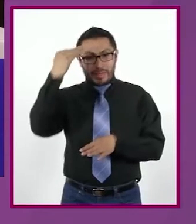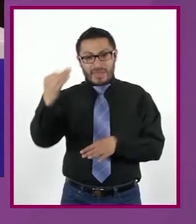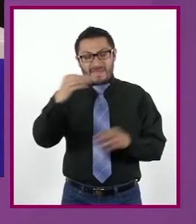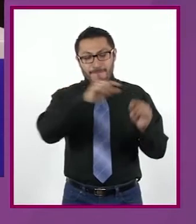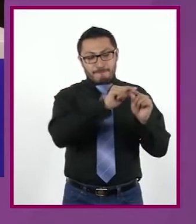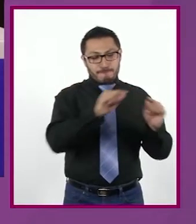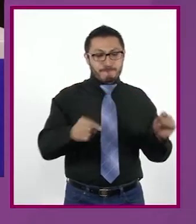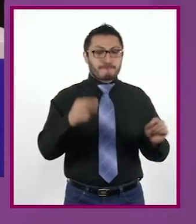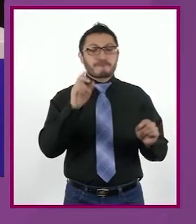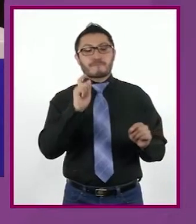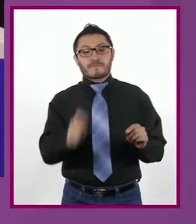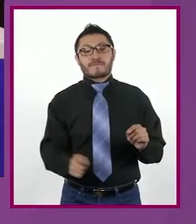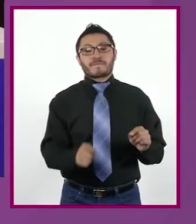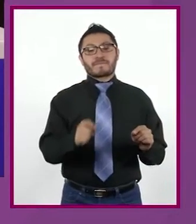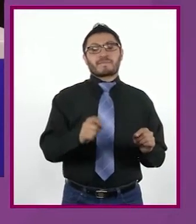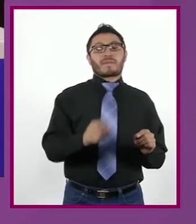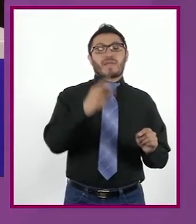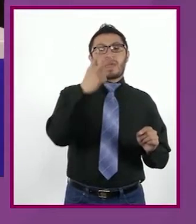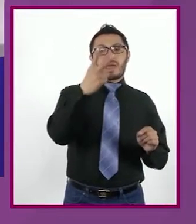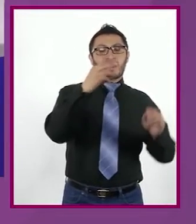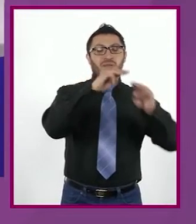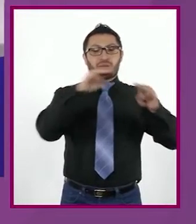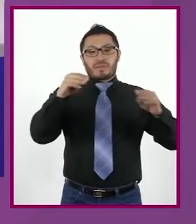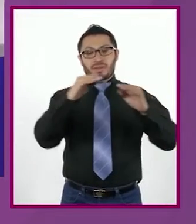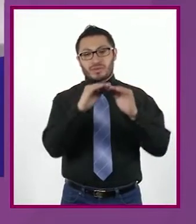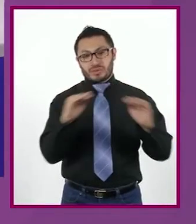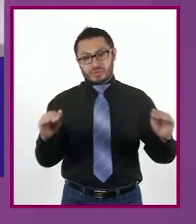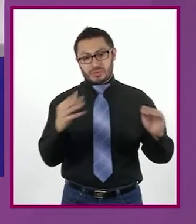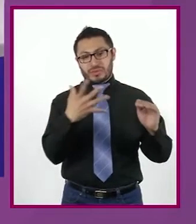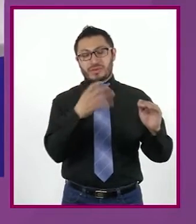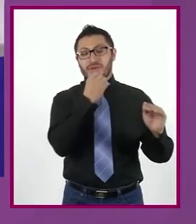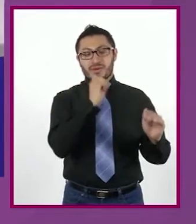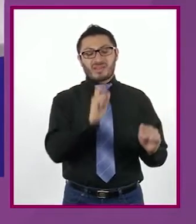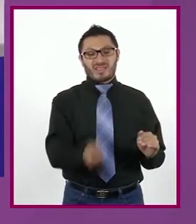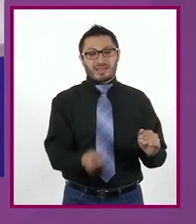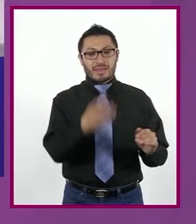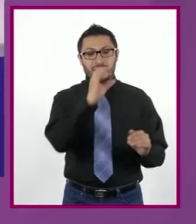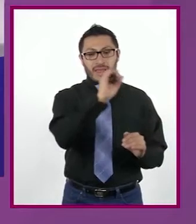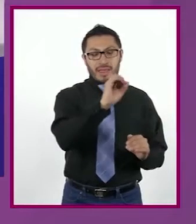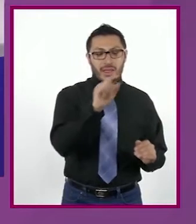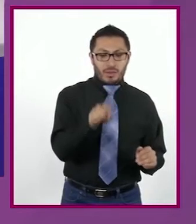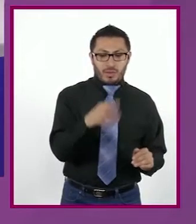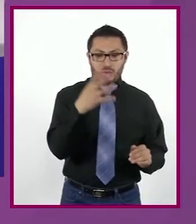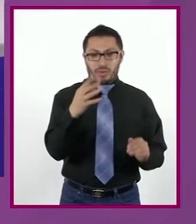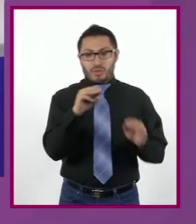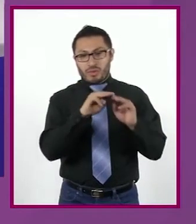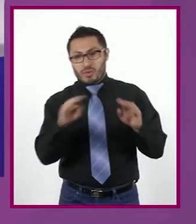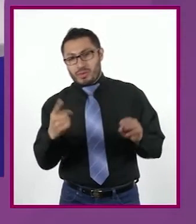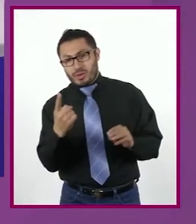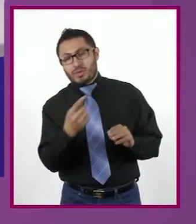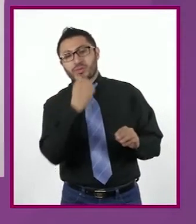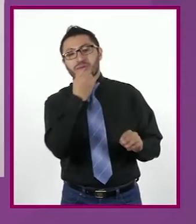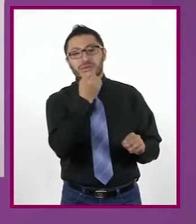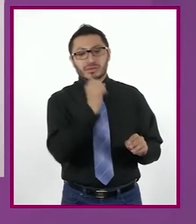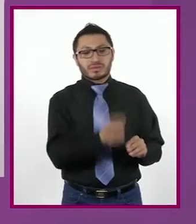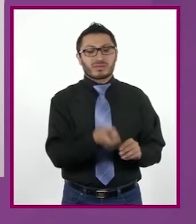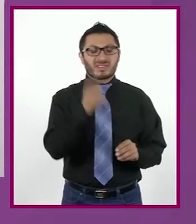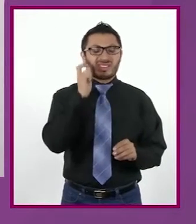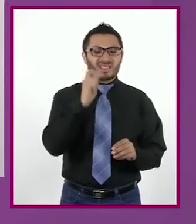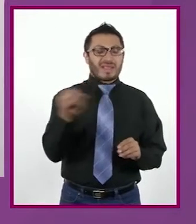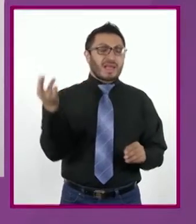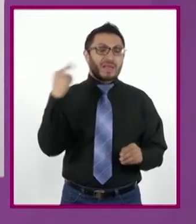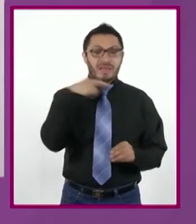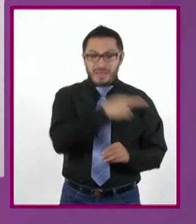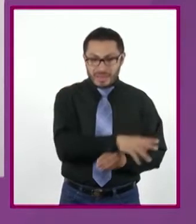decir, 2 metros entre 5 segundos, el resultado de la división es 0.4 metros por segundo, que es la